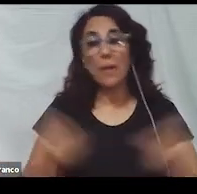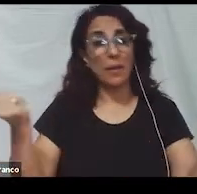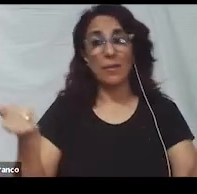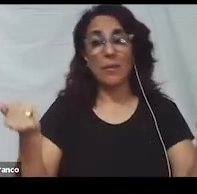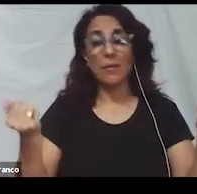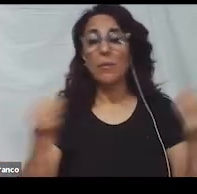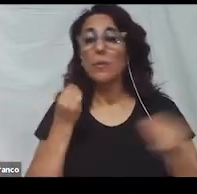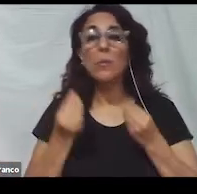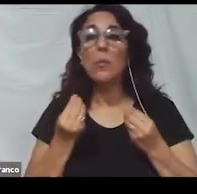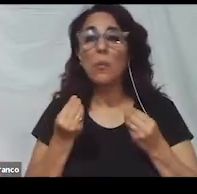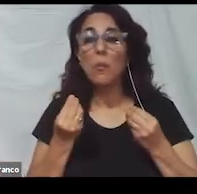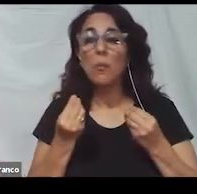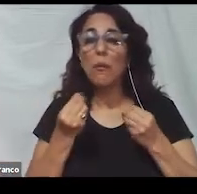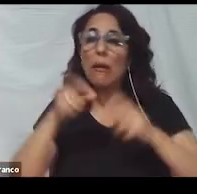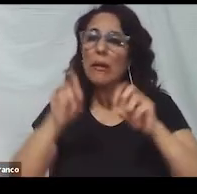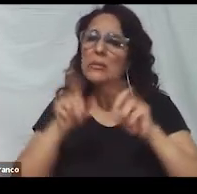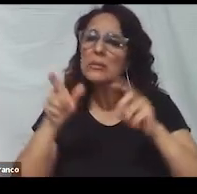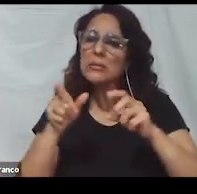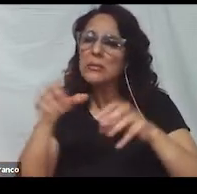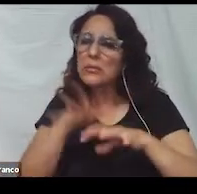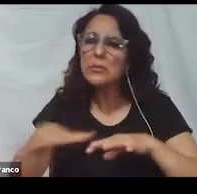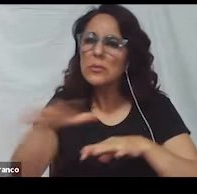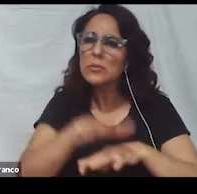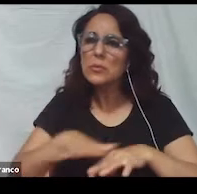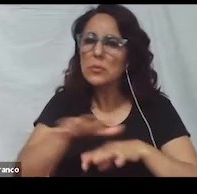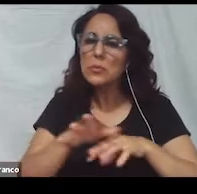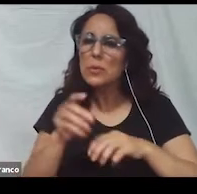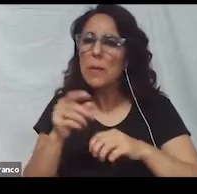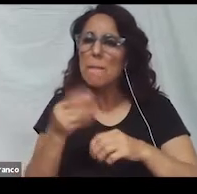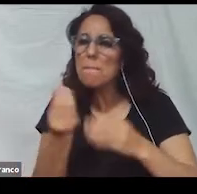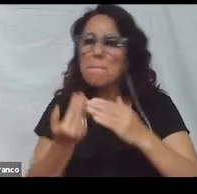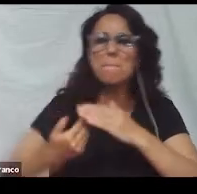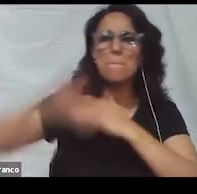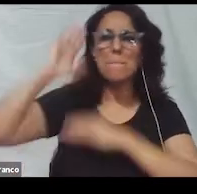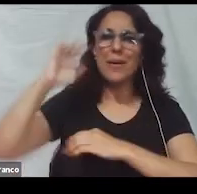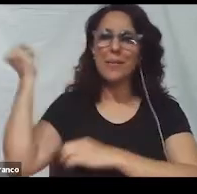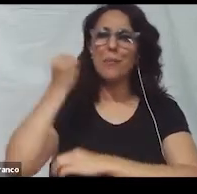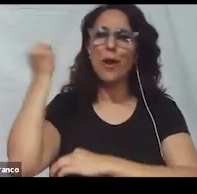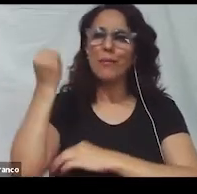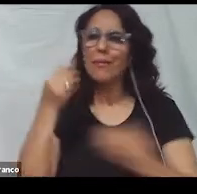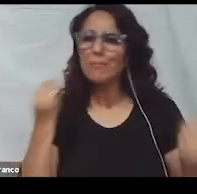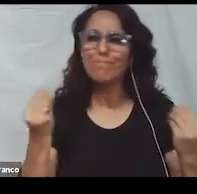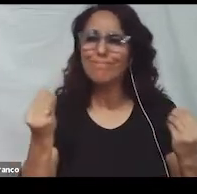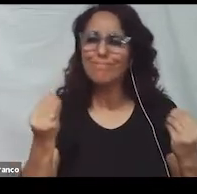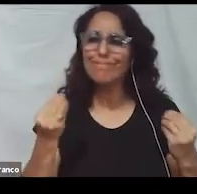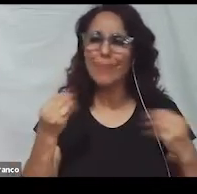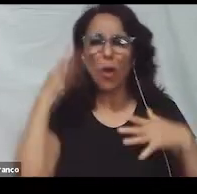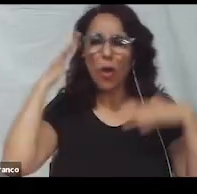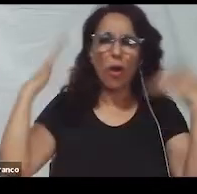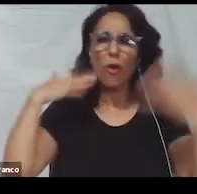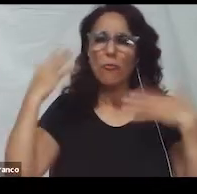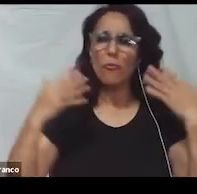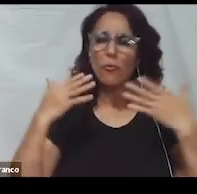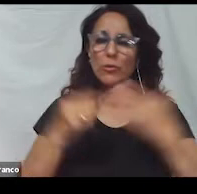perdiendo en cuál es la sección quizás que tiene más relevancia por encima de otra. ¿Bien? Entonces, recordar que vamos a usar